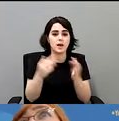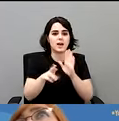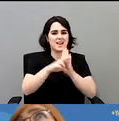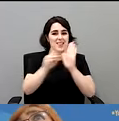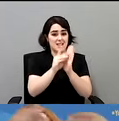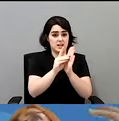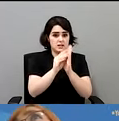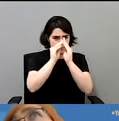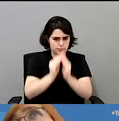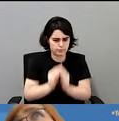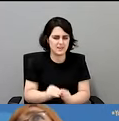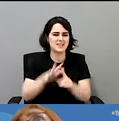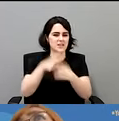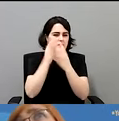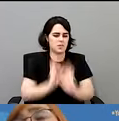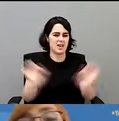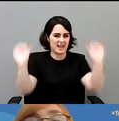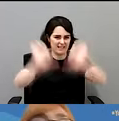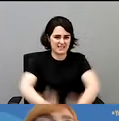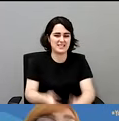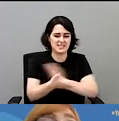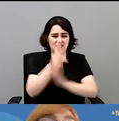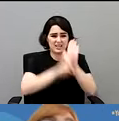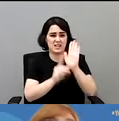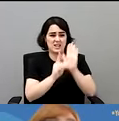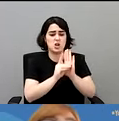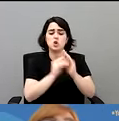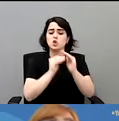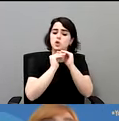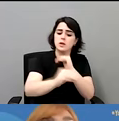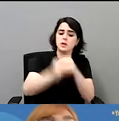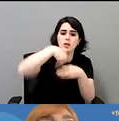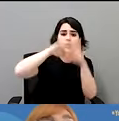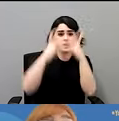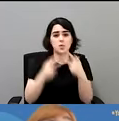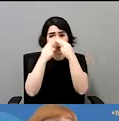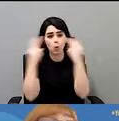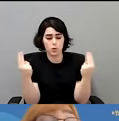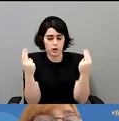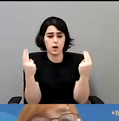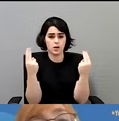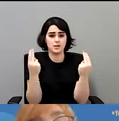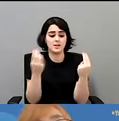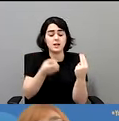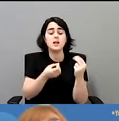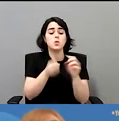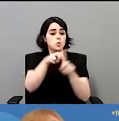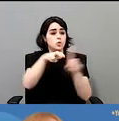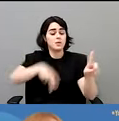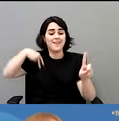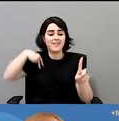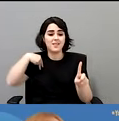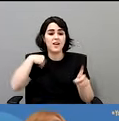en el contexto de la crisis, y publica un real decreto que tiene que ver con la sostenibilidad de las administraciones públicas, y eso en general va